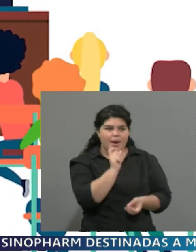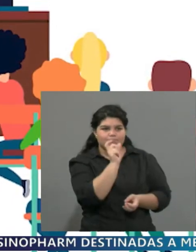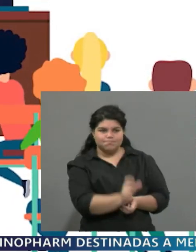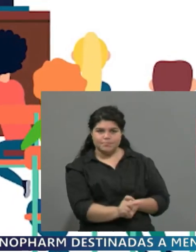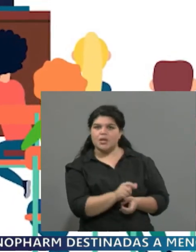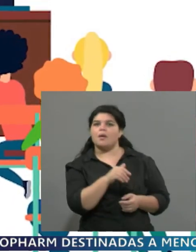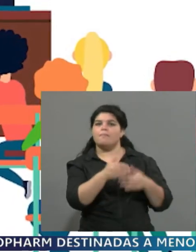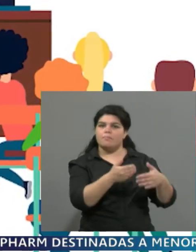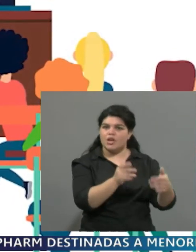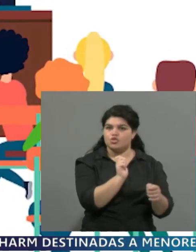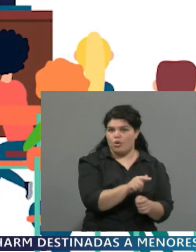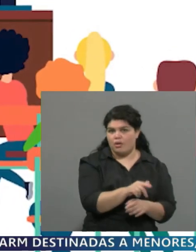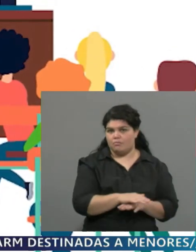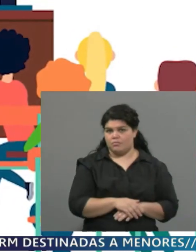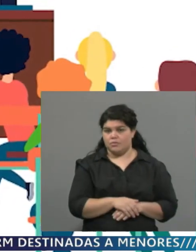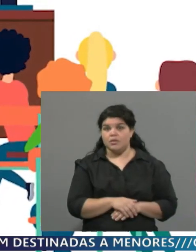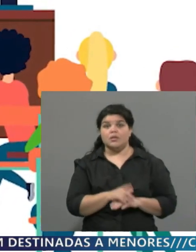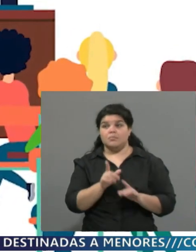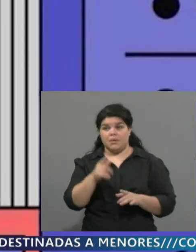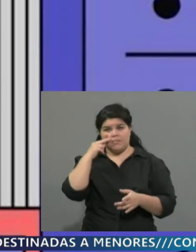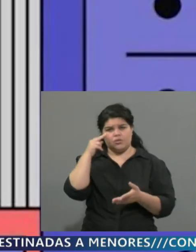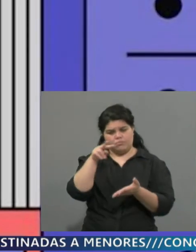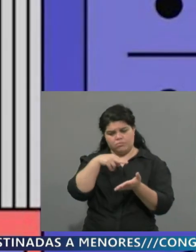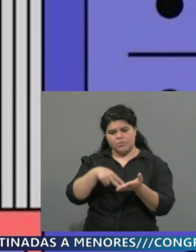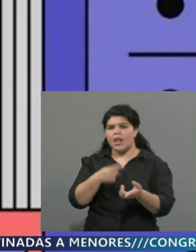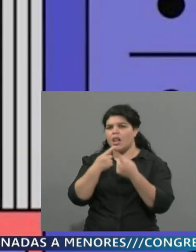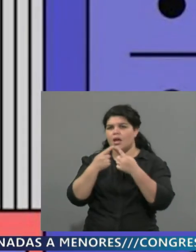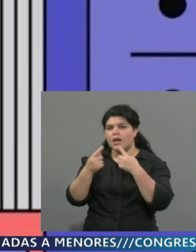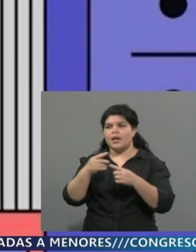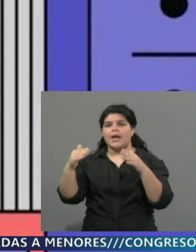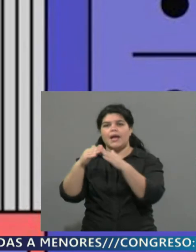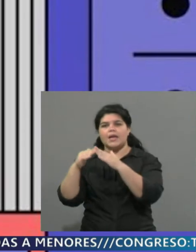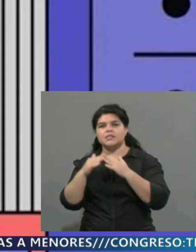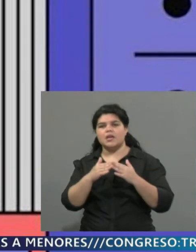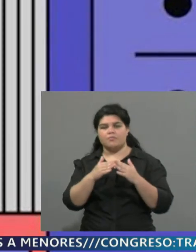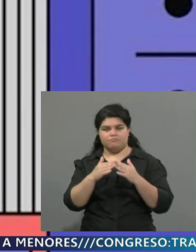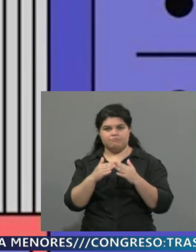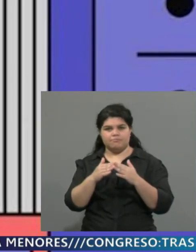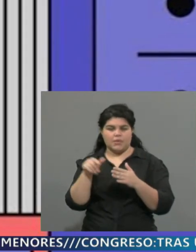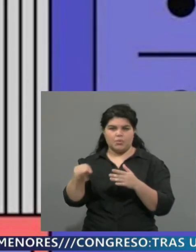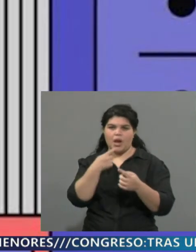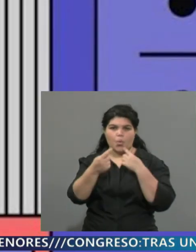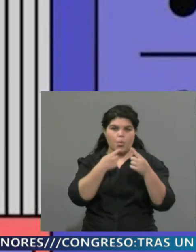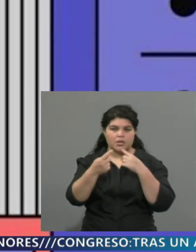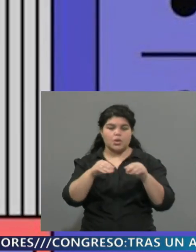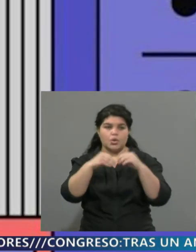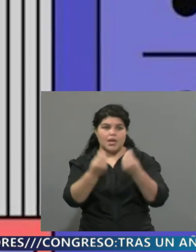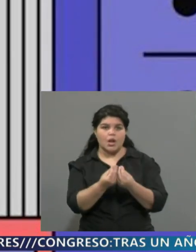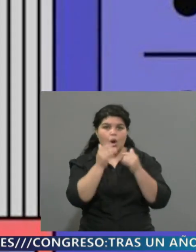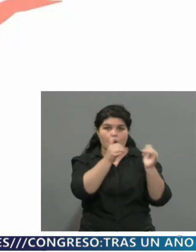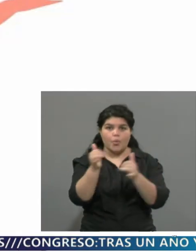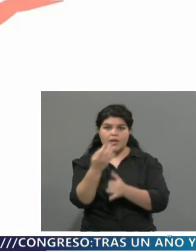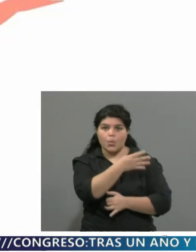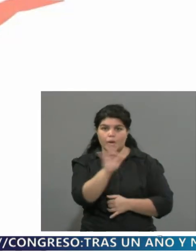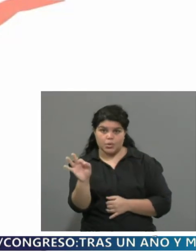estaba leyendo algunas encuestas y, por ejemplo, la Asociación Casa Justa hizo una encuesta en 400 adolescentes de todo el país y